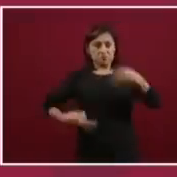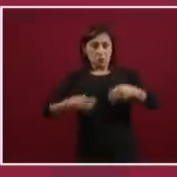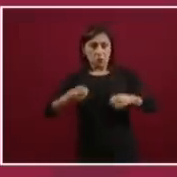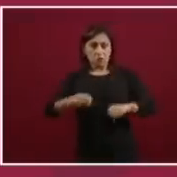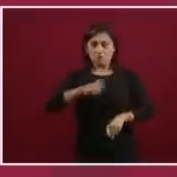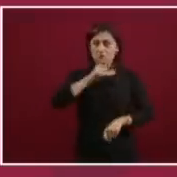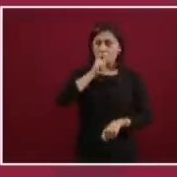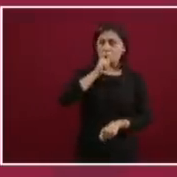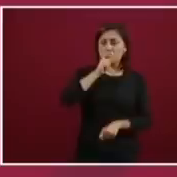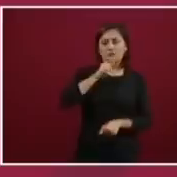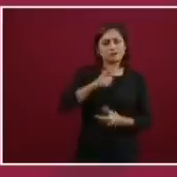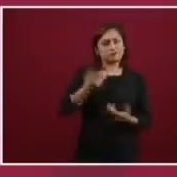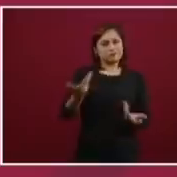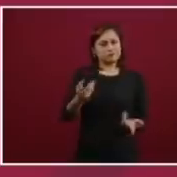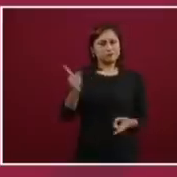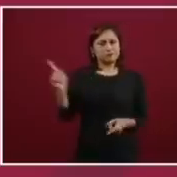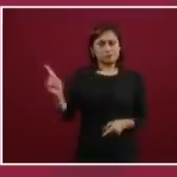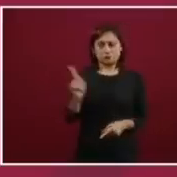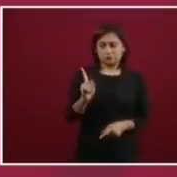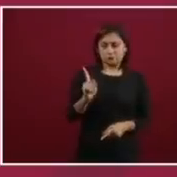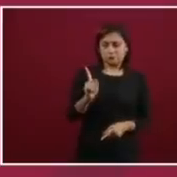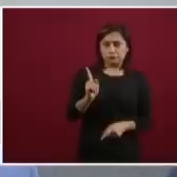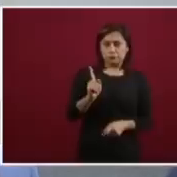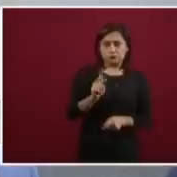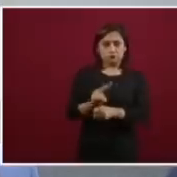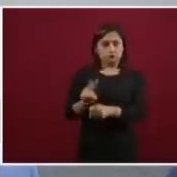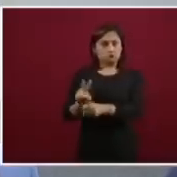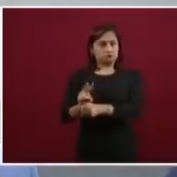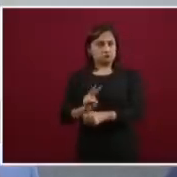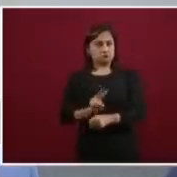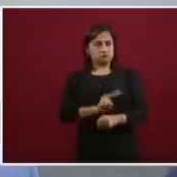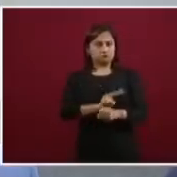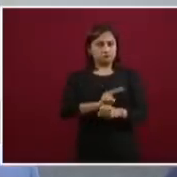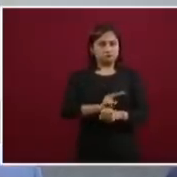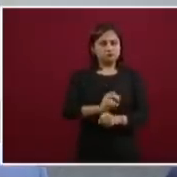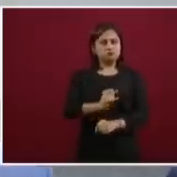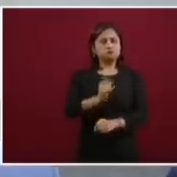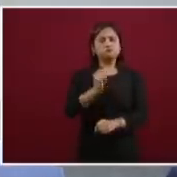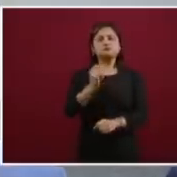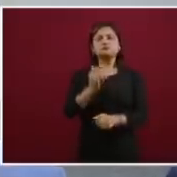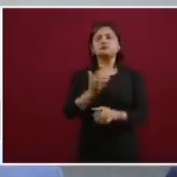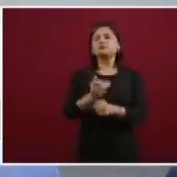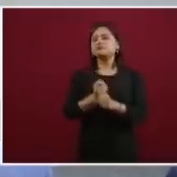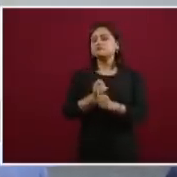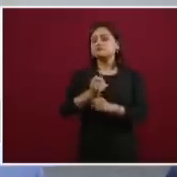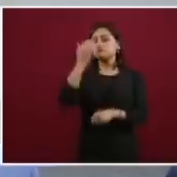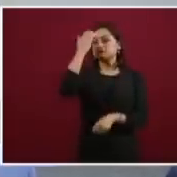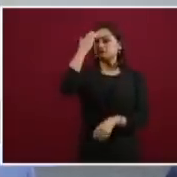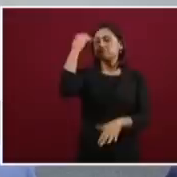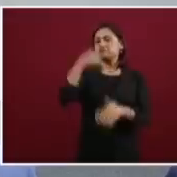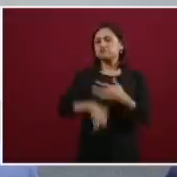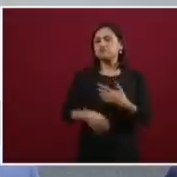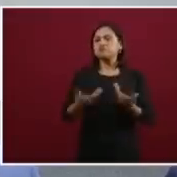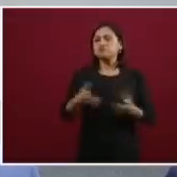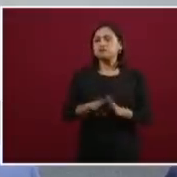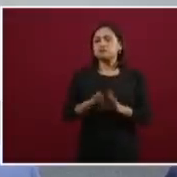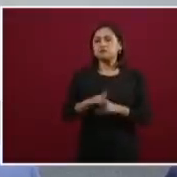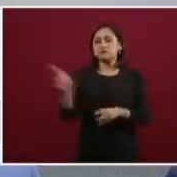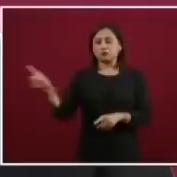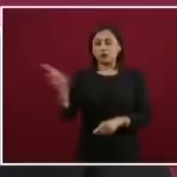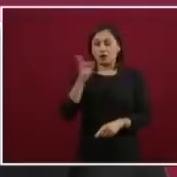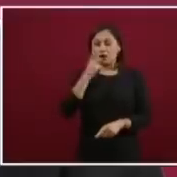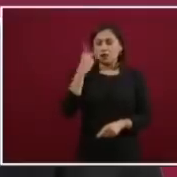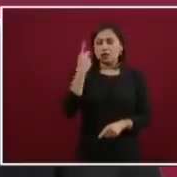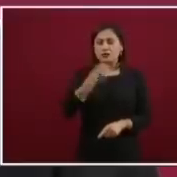de conciencia para decirnos este está bien eso está mal